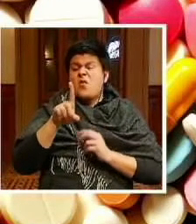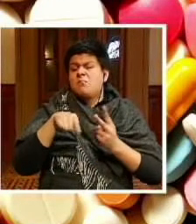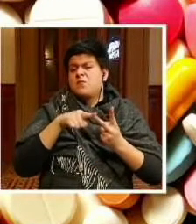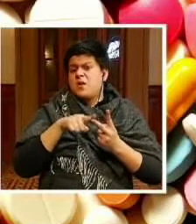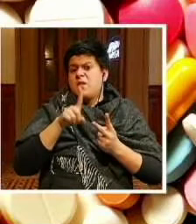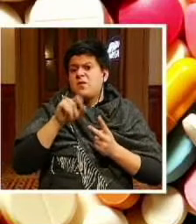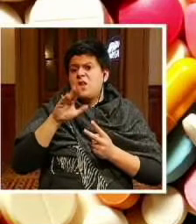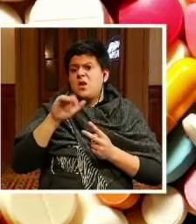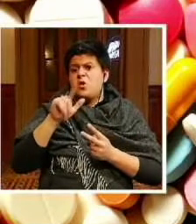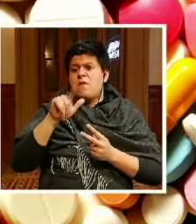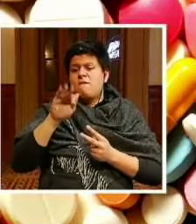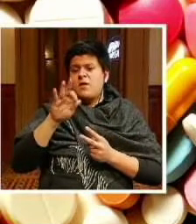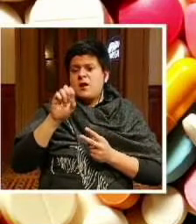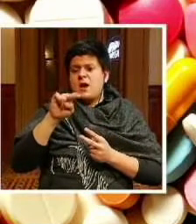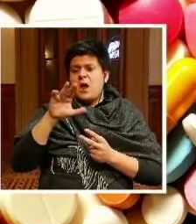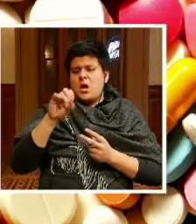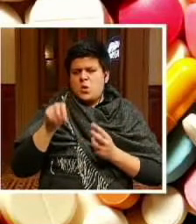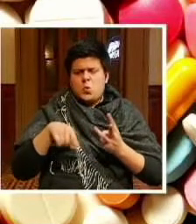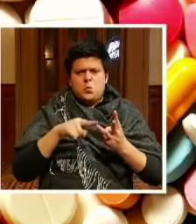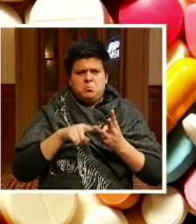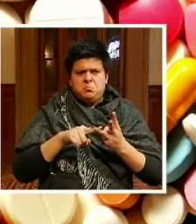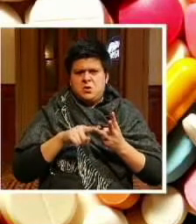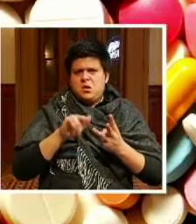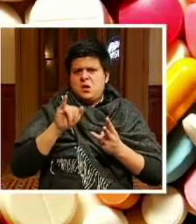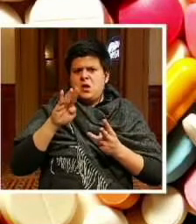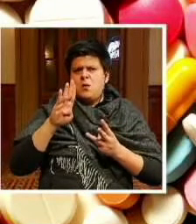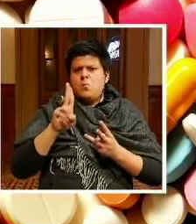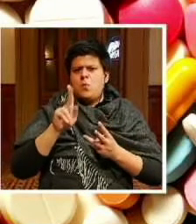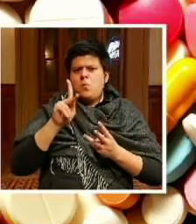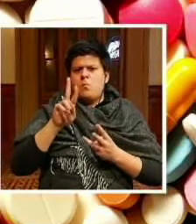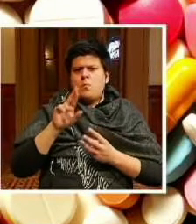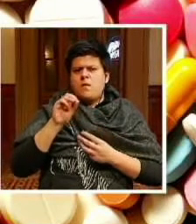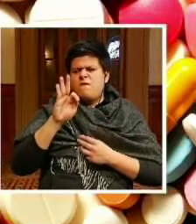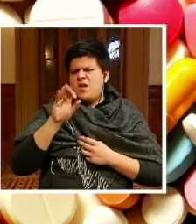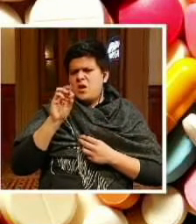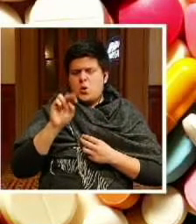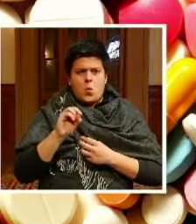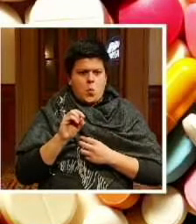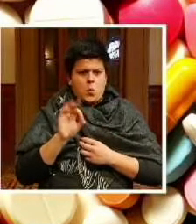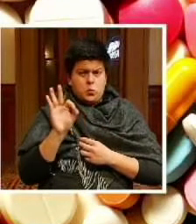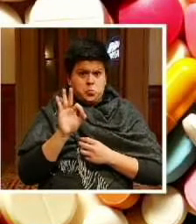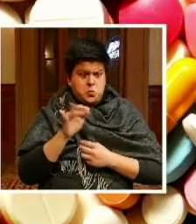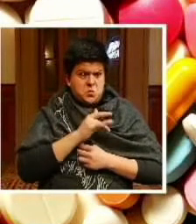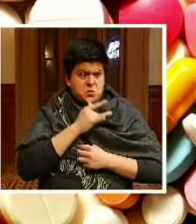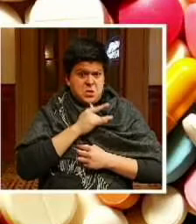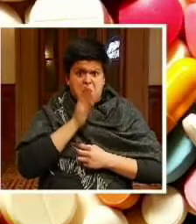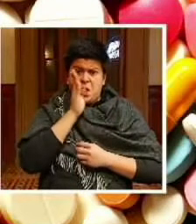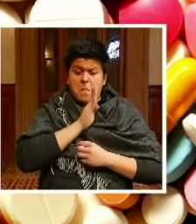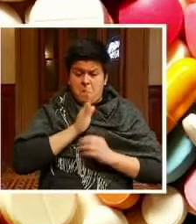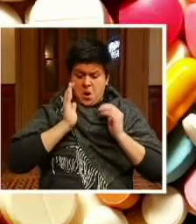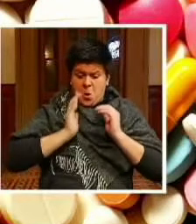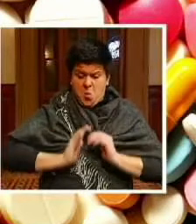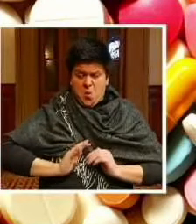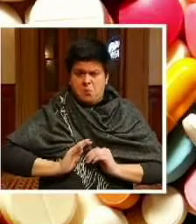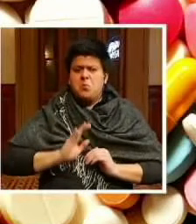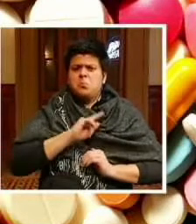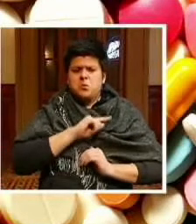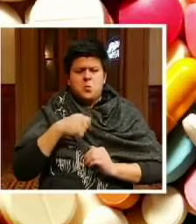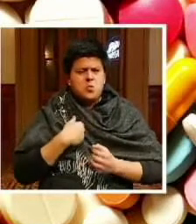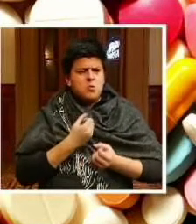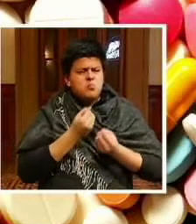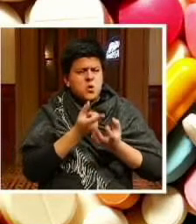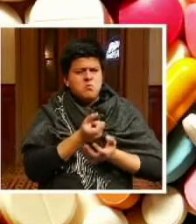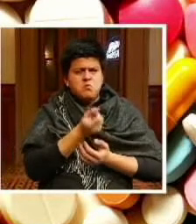si tiene malestar general pues usamos -también analgésicos de ese tipo si hay